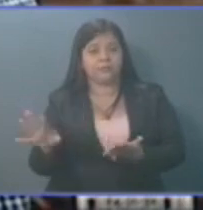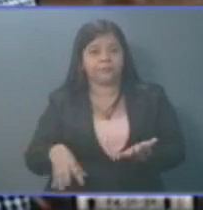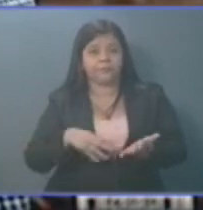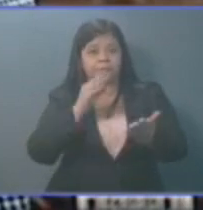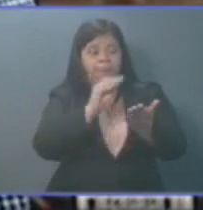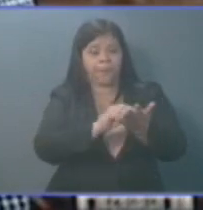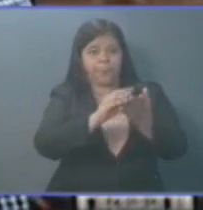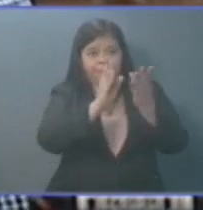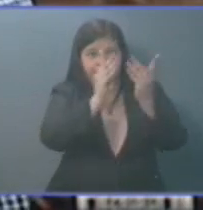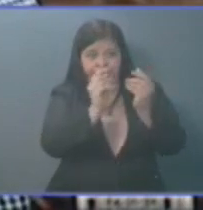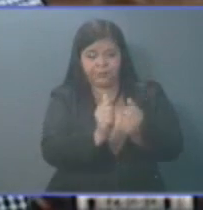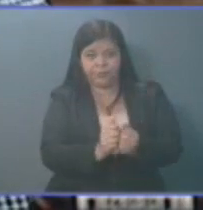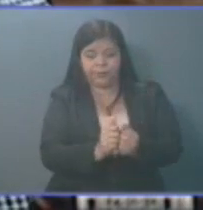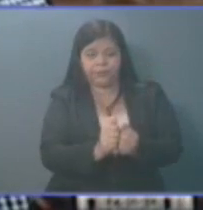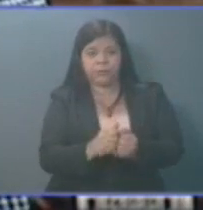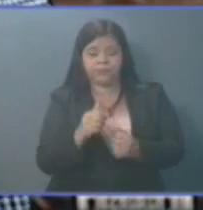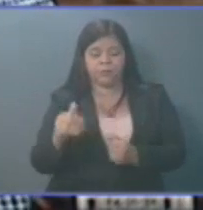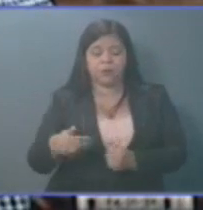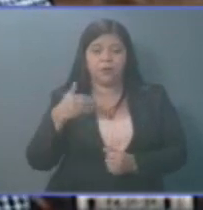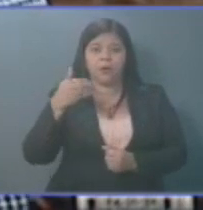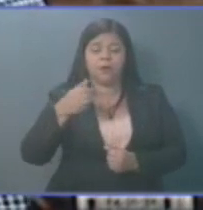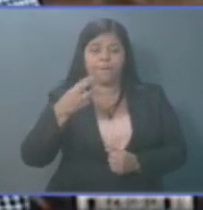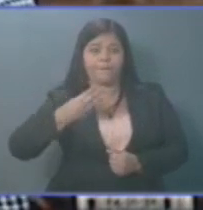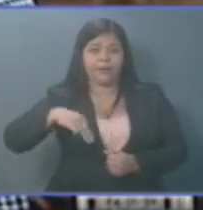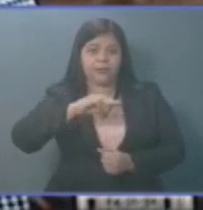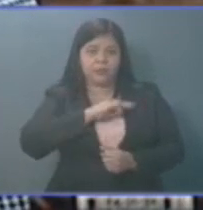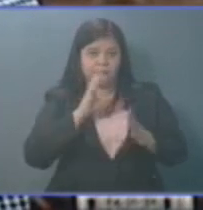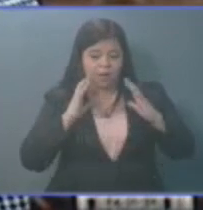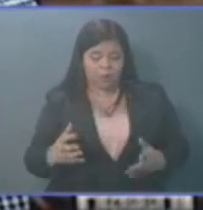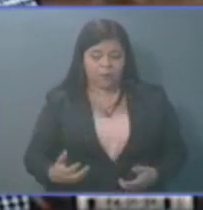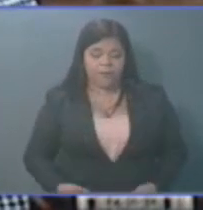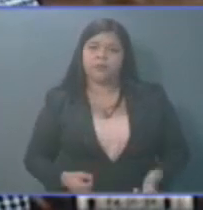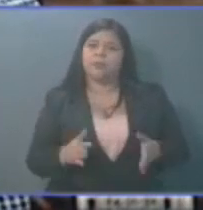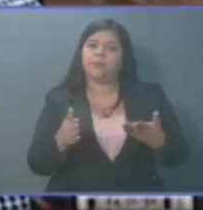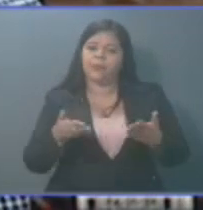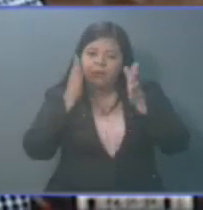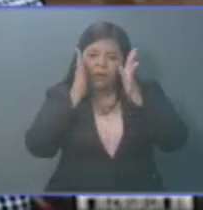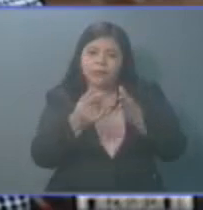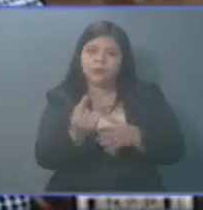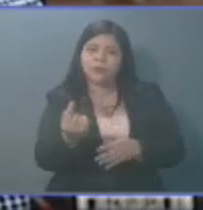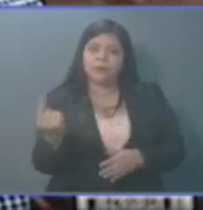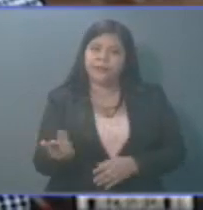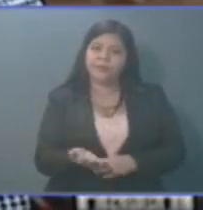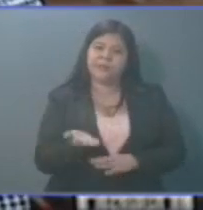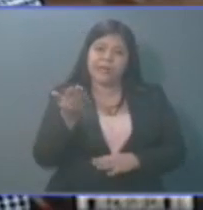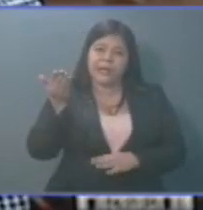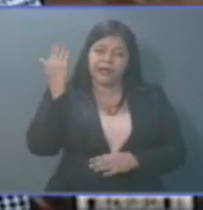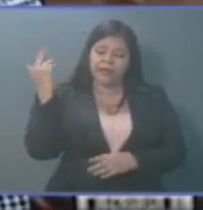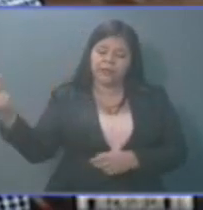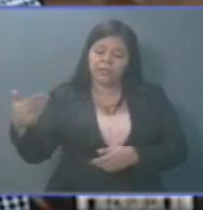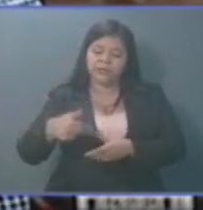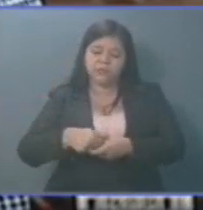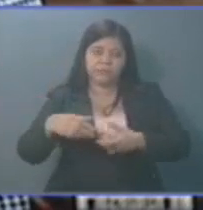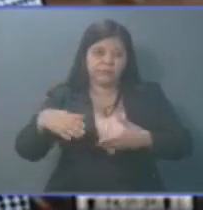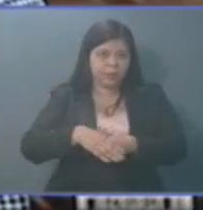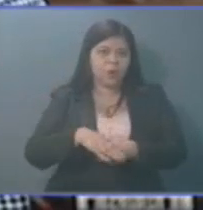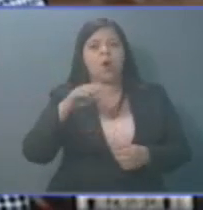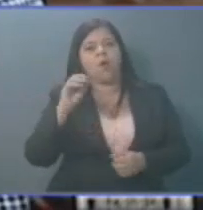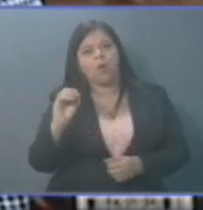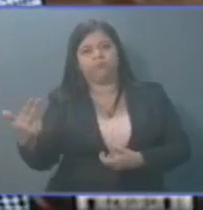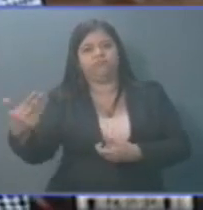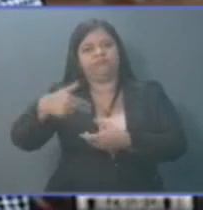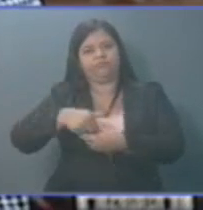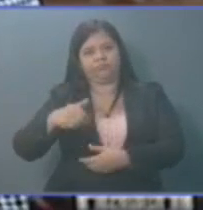en el presupuesto vigente del Ministerio para la atención de veteranos y excombatientes u otras fuentes